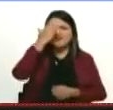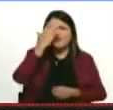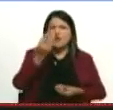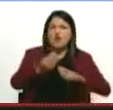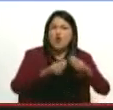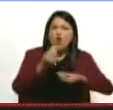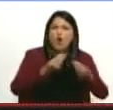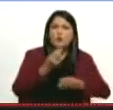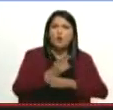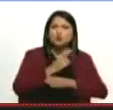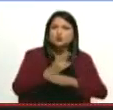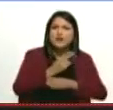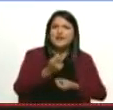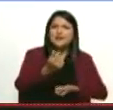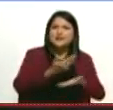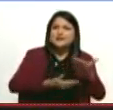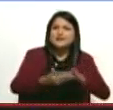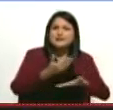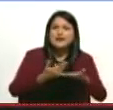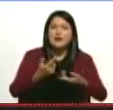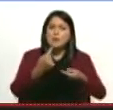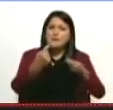es vital